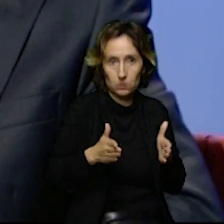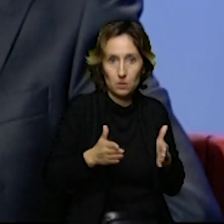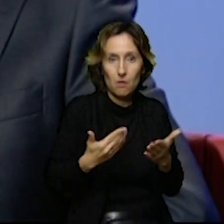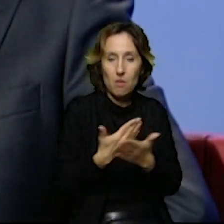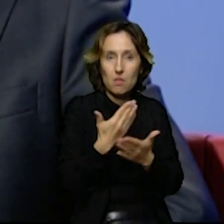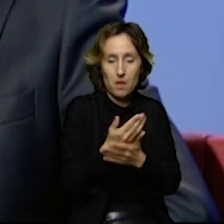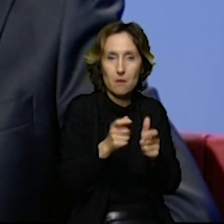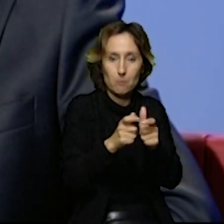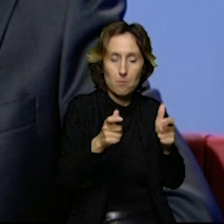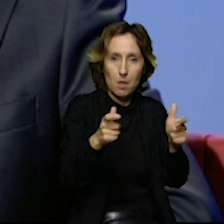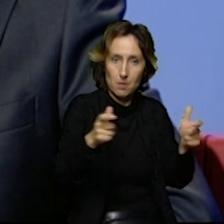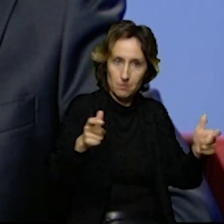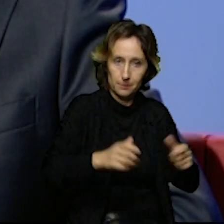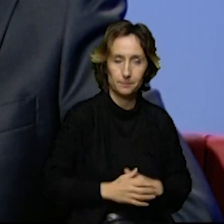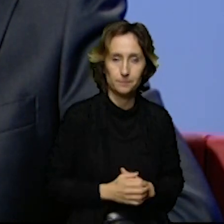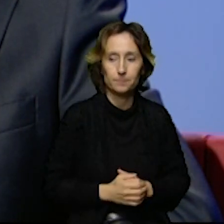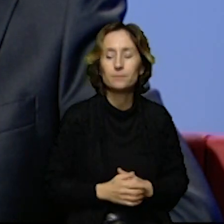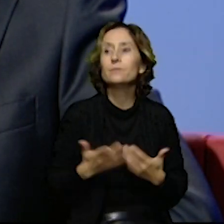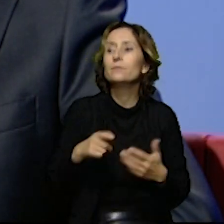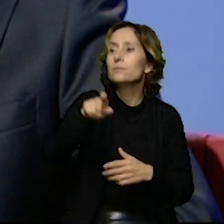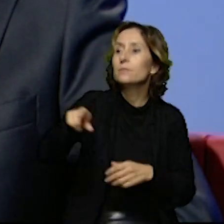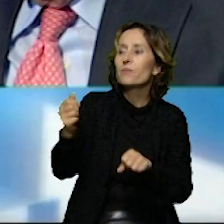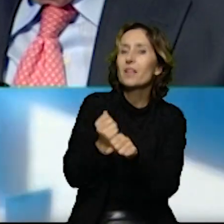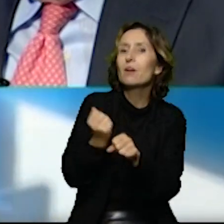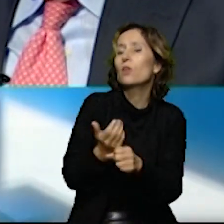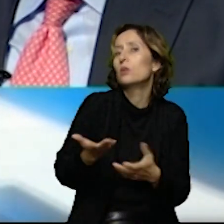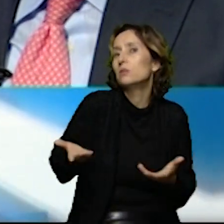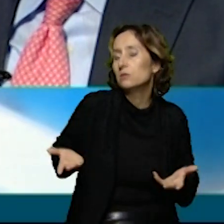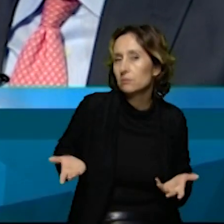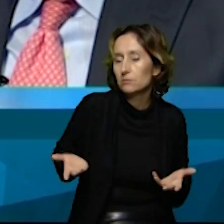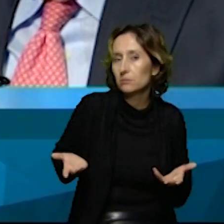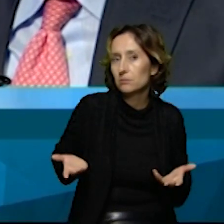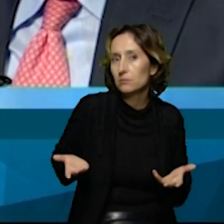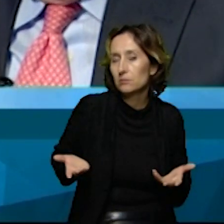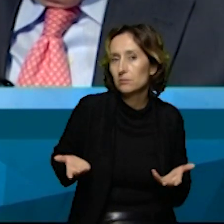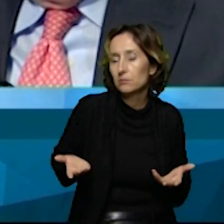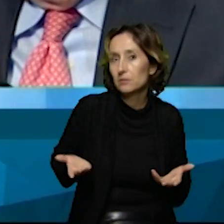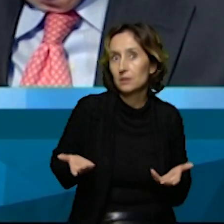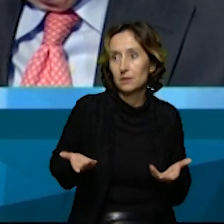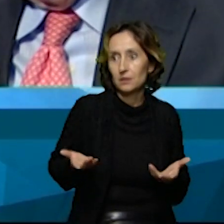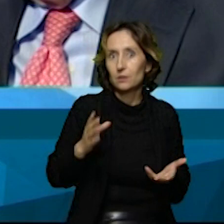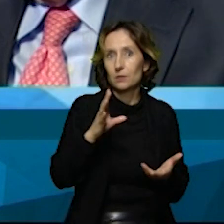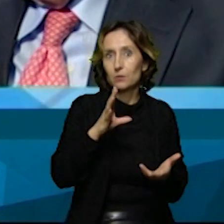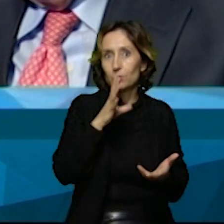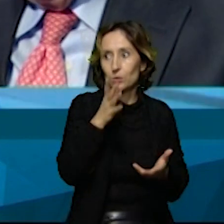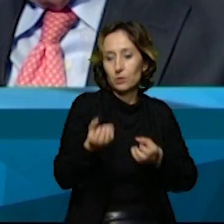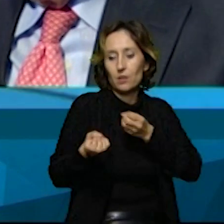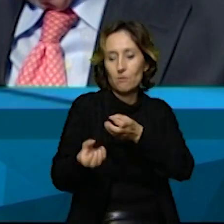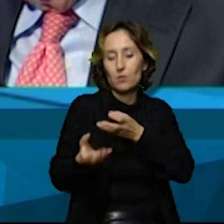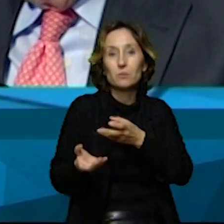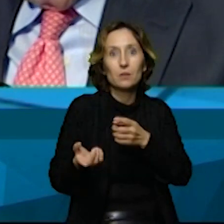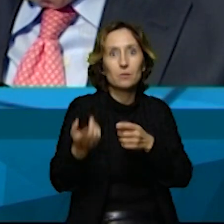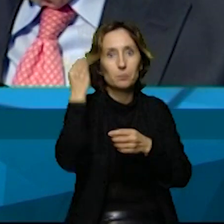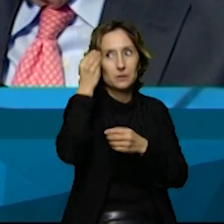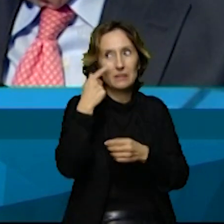¿eh? ¿Y los trabajadores? Porque claro, todo lo que llega cuando la información no fluye es como, bueno, ¿qué va a